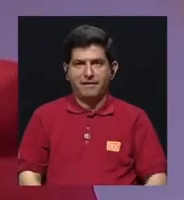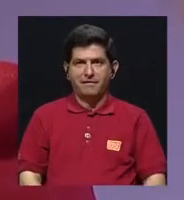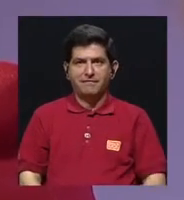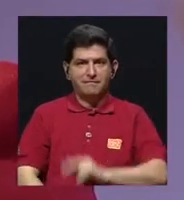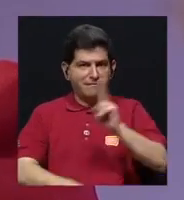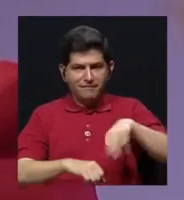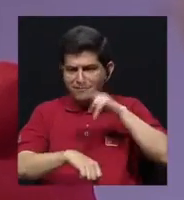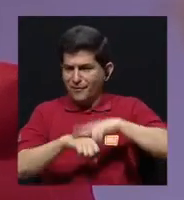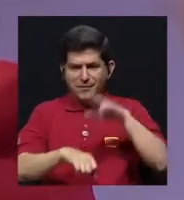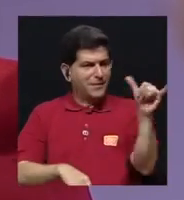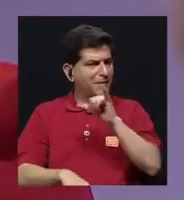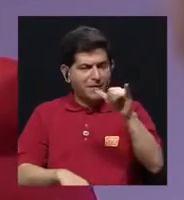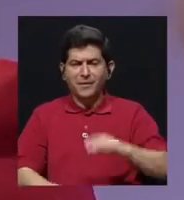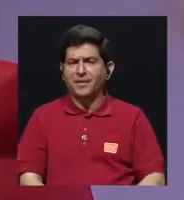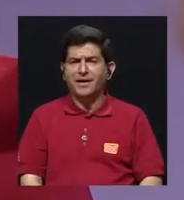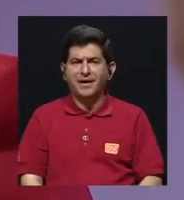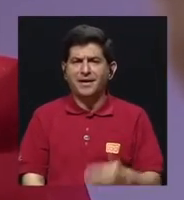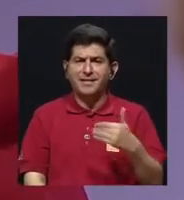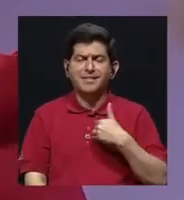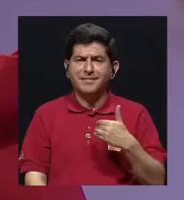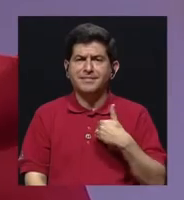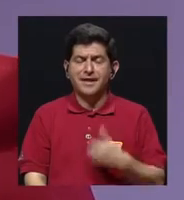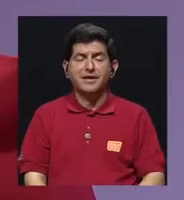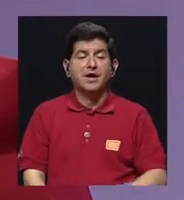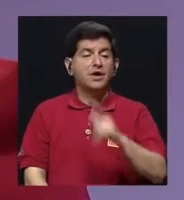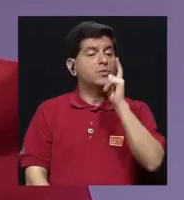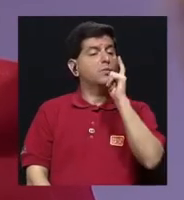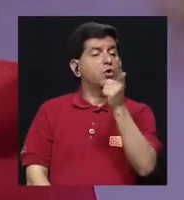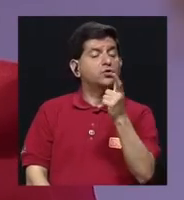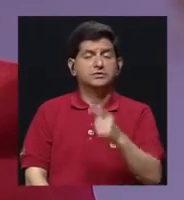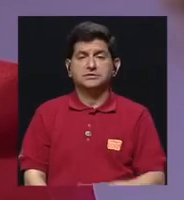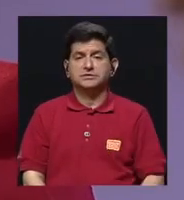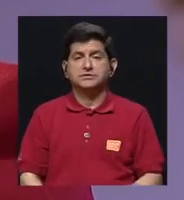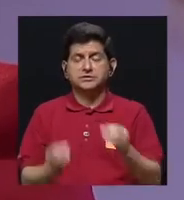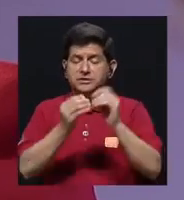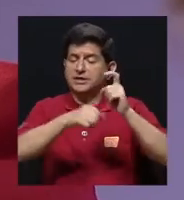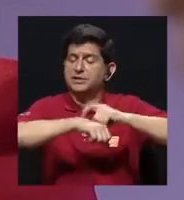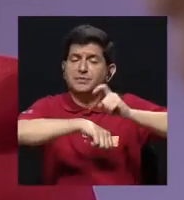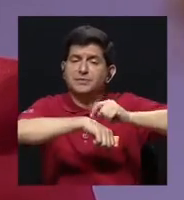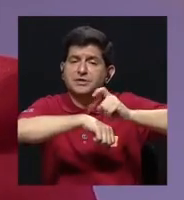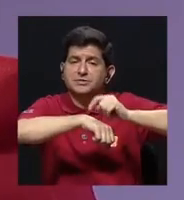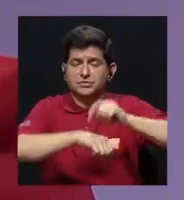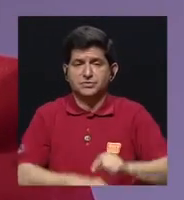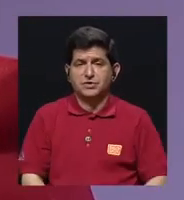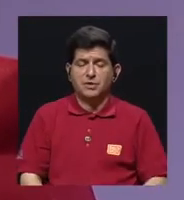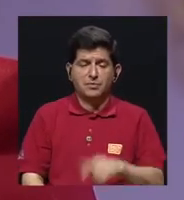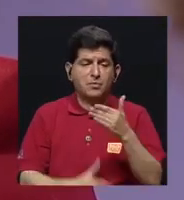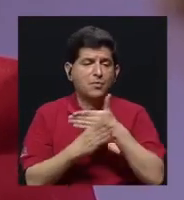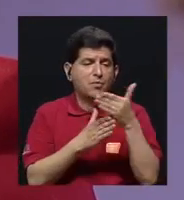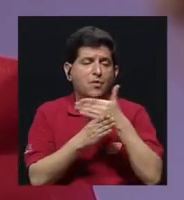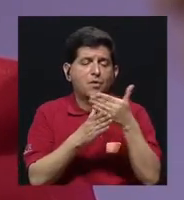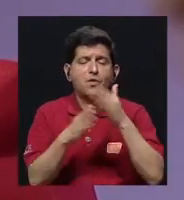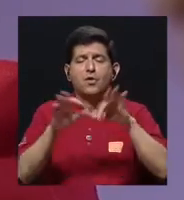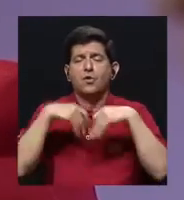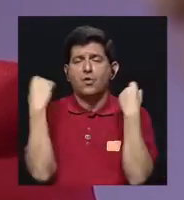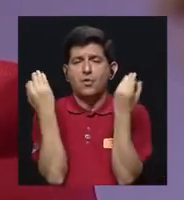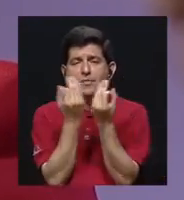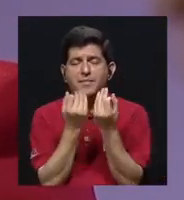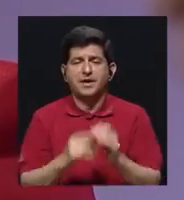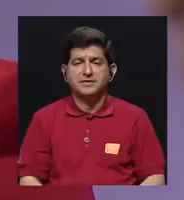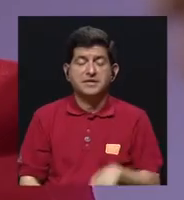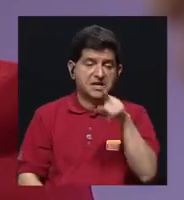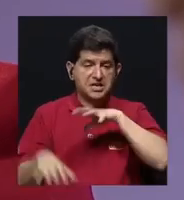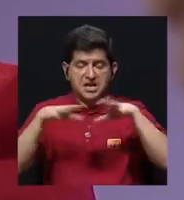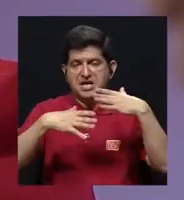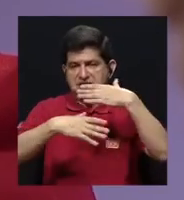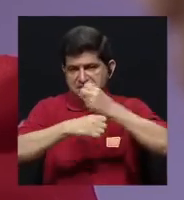que por lo general también tienen, dichosamente, un poco más de tiempo para poder compartir con su familia y dedicarse